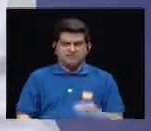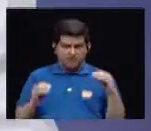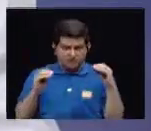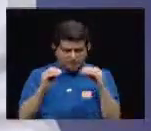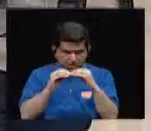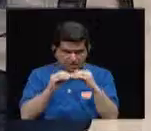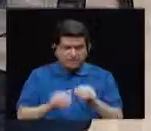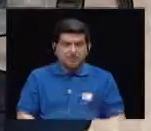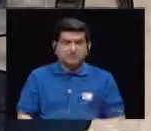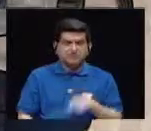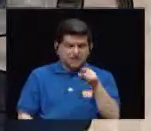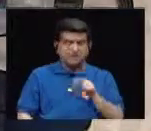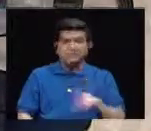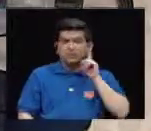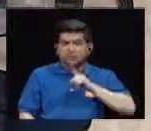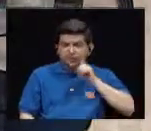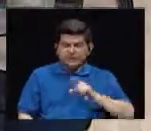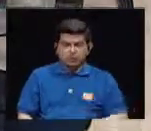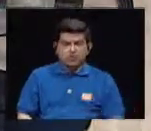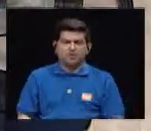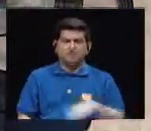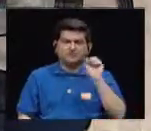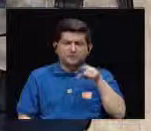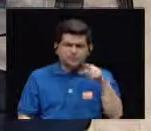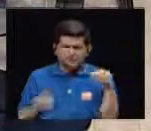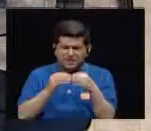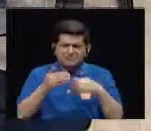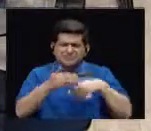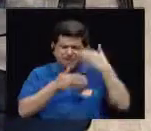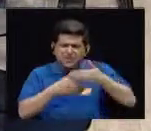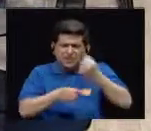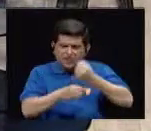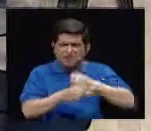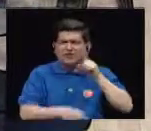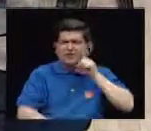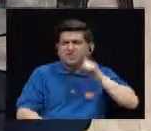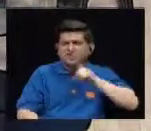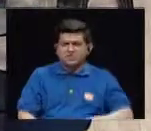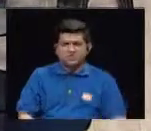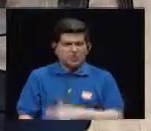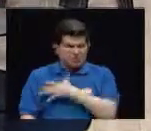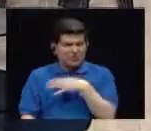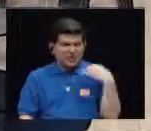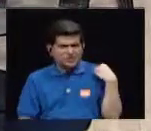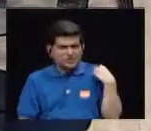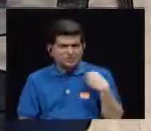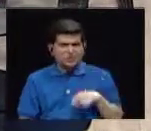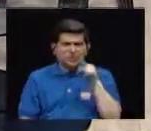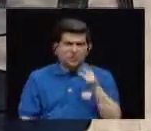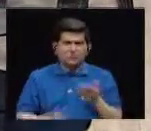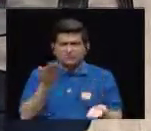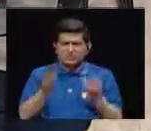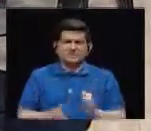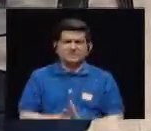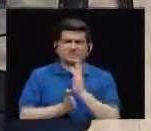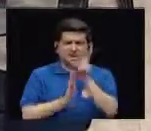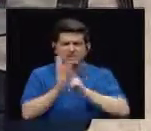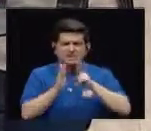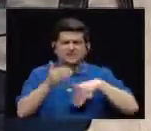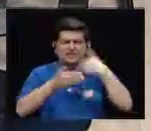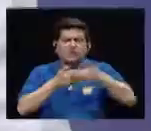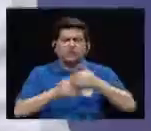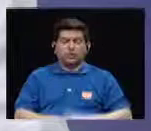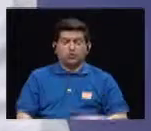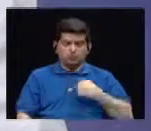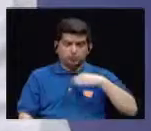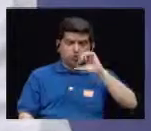además que es ficción, ¿verdad? Sí, es ficción, exactamente. Podría decirse que sí. ¿Has hecho más ficción después de eso? ¿Te quedó gustando la ficción? ¿Te fuiste hacia el documental? ¿Qué pasó